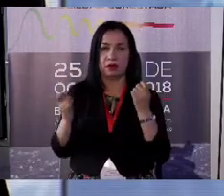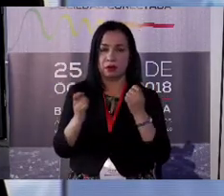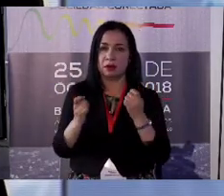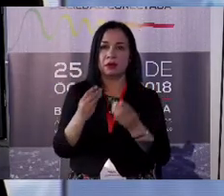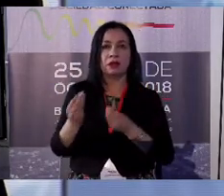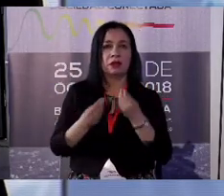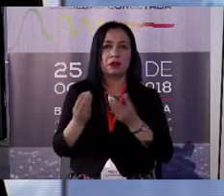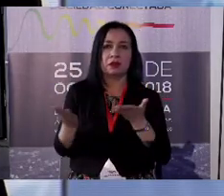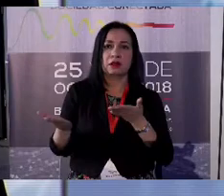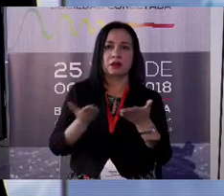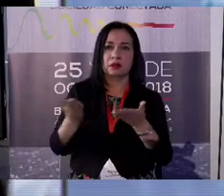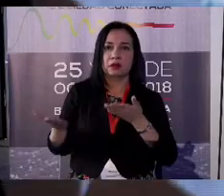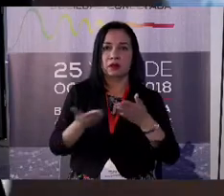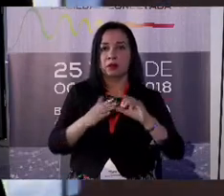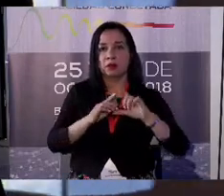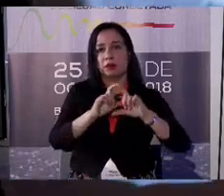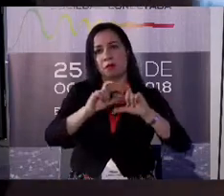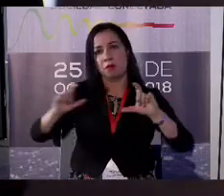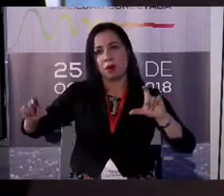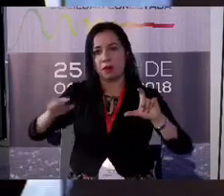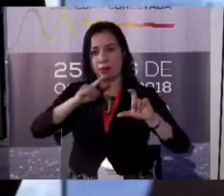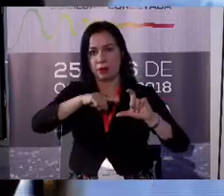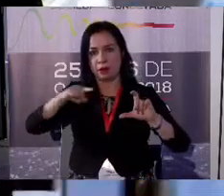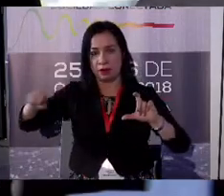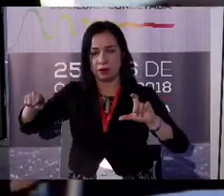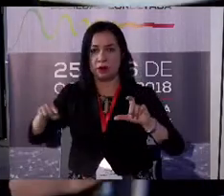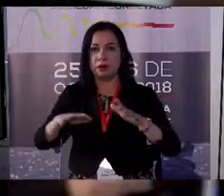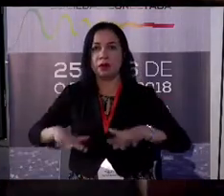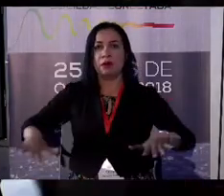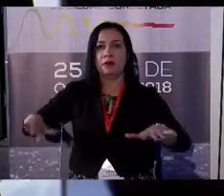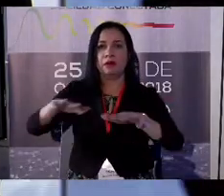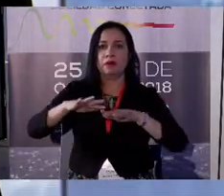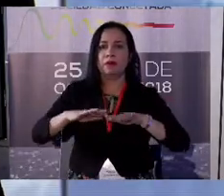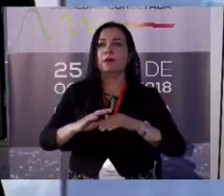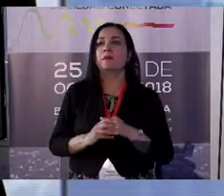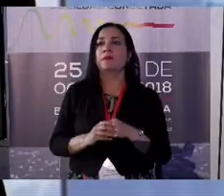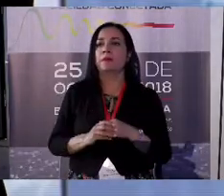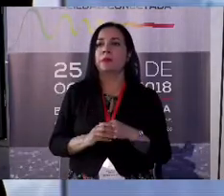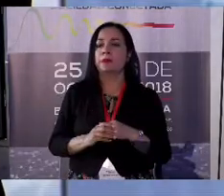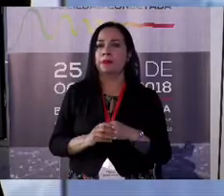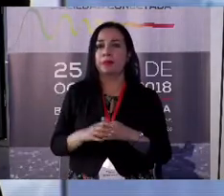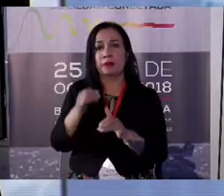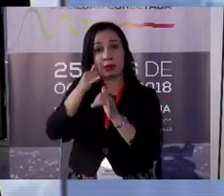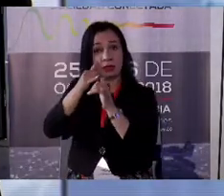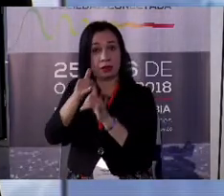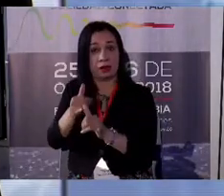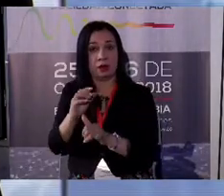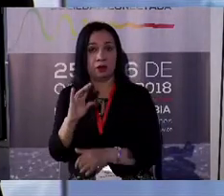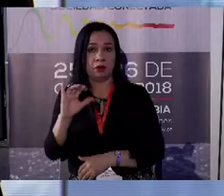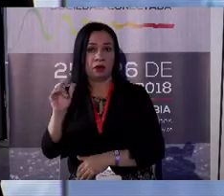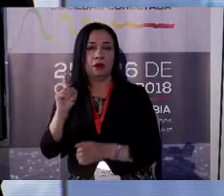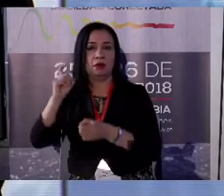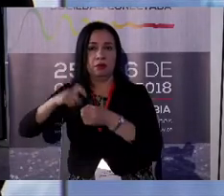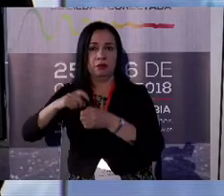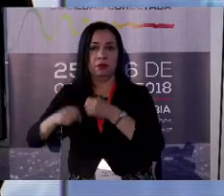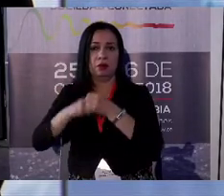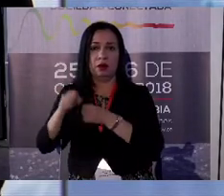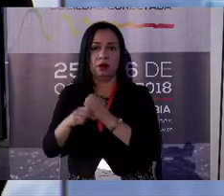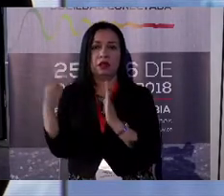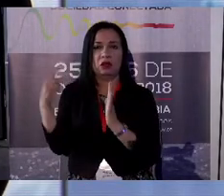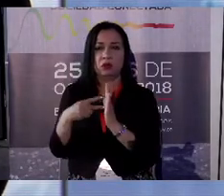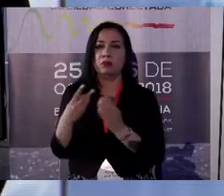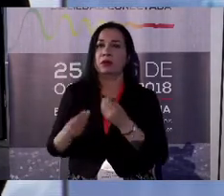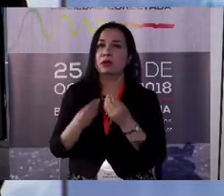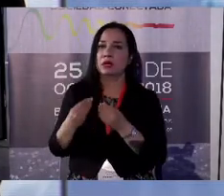servicios de banda ancha en nuestra región. El ingeniero Ayala se incorporó a Ericsson en el año 2000 y se ha desempeñado en